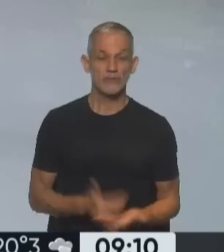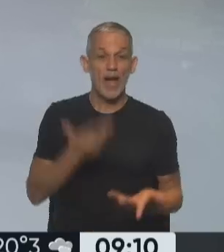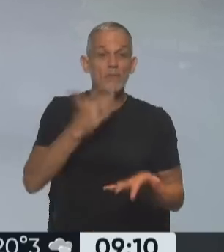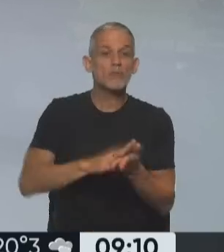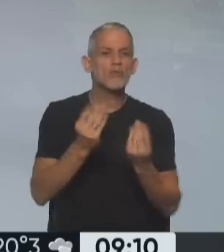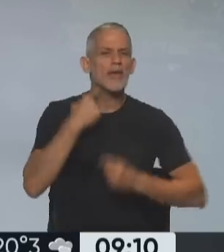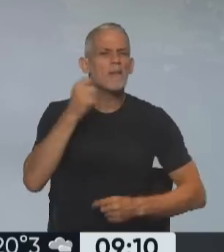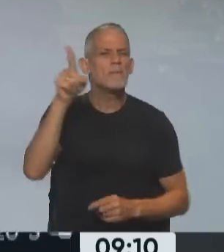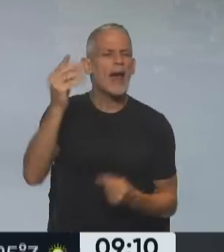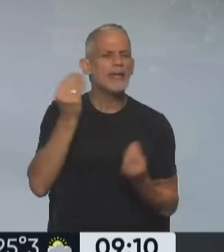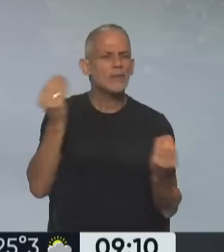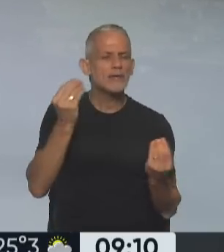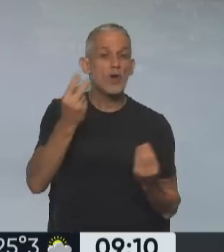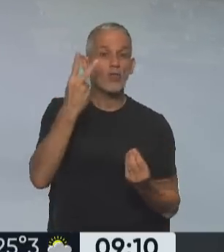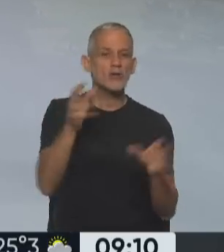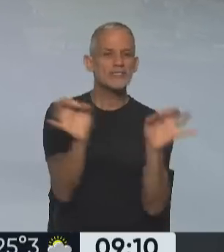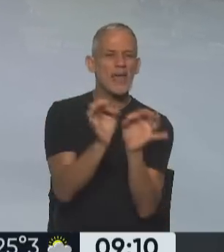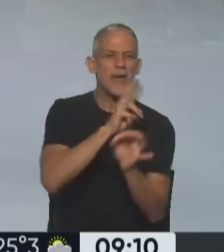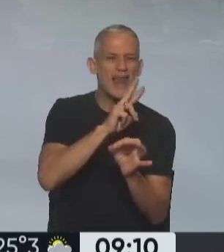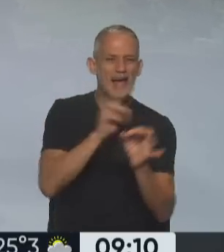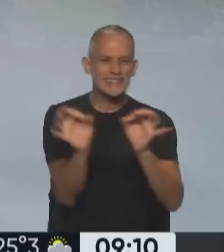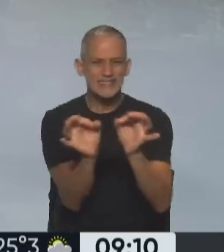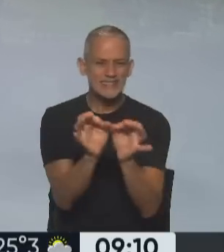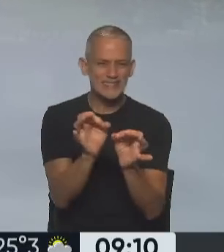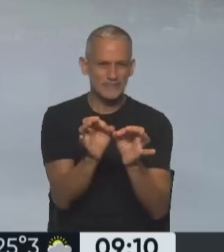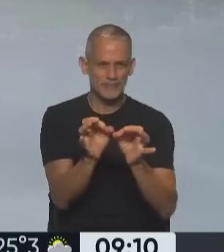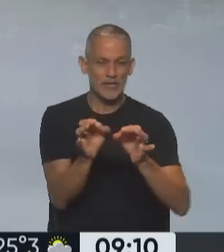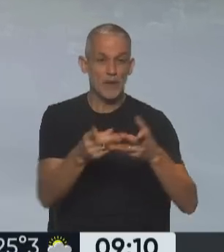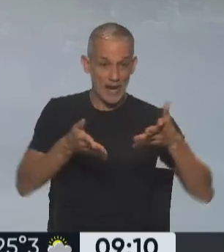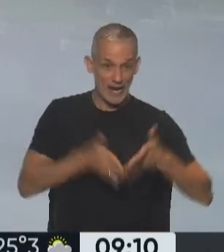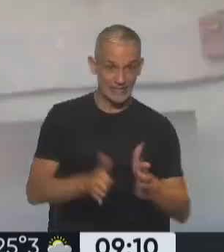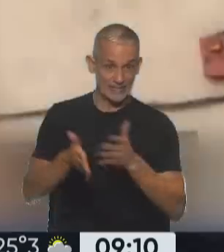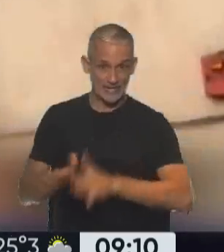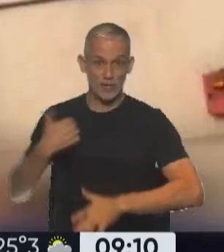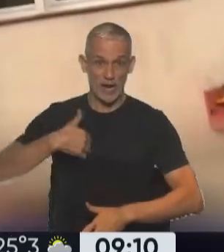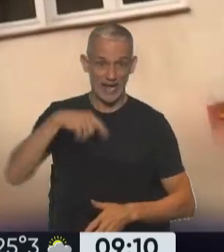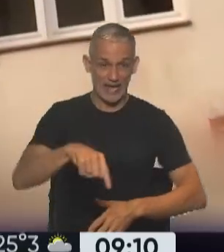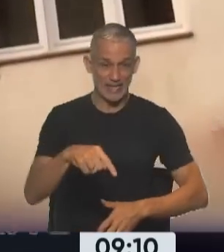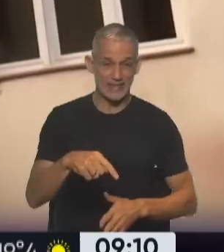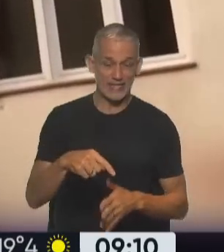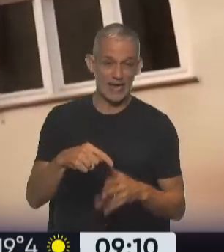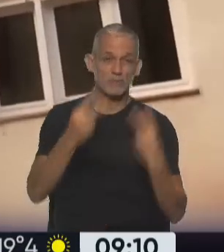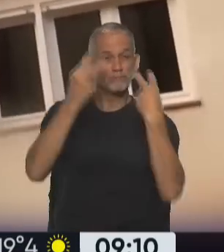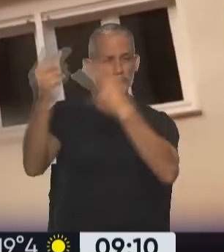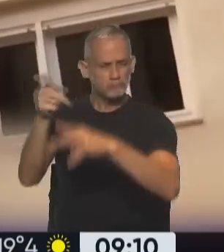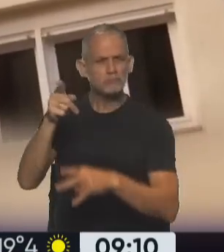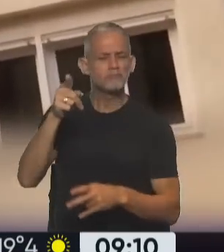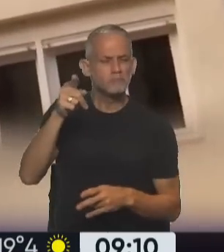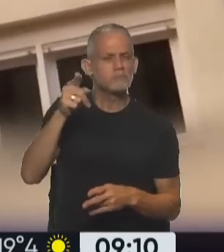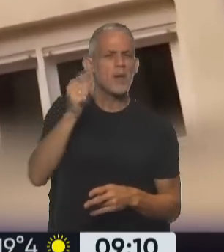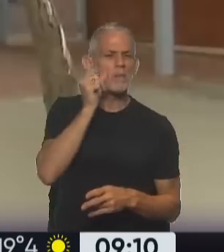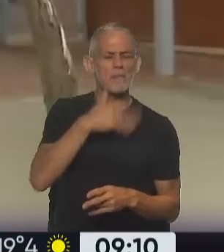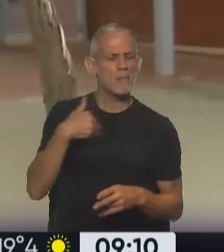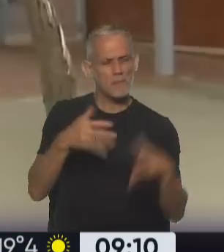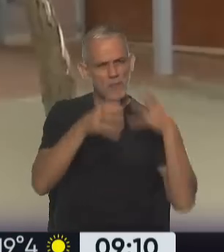de lo que pasó en España con dos gemelas que, bueno, habían nacido en la República Argentina, habían migrado a ese país junto a sus